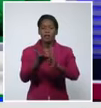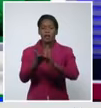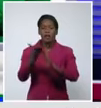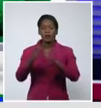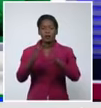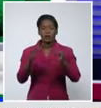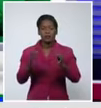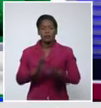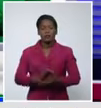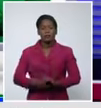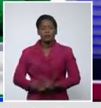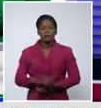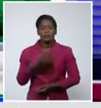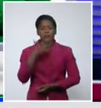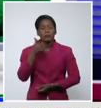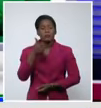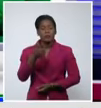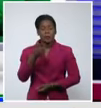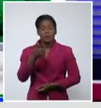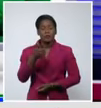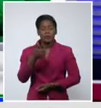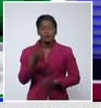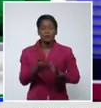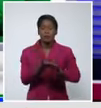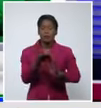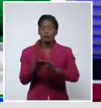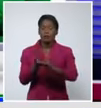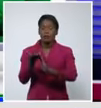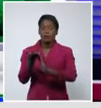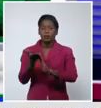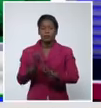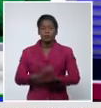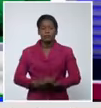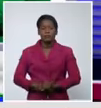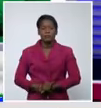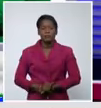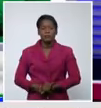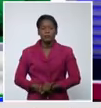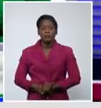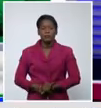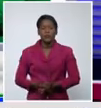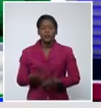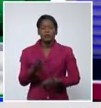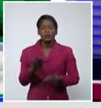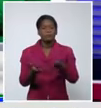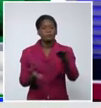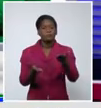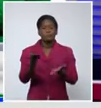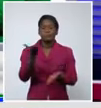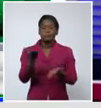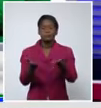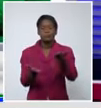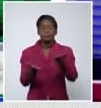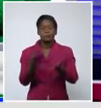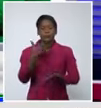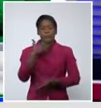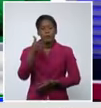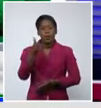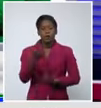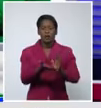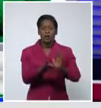61 más que los diagnosticados en el día. Esto permite un balance positivo en